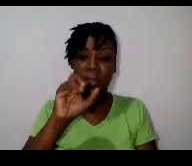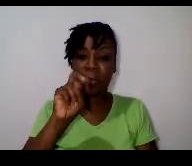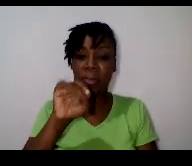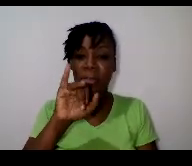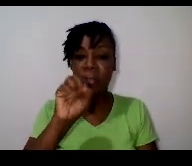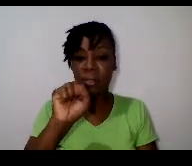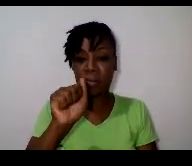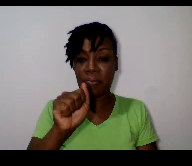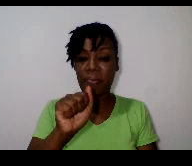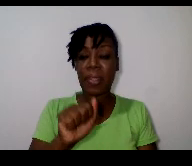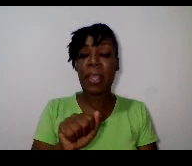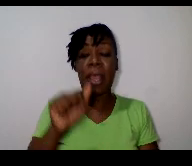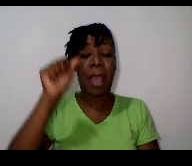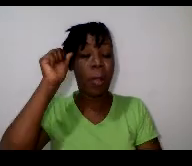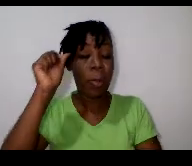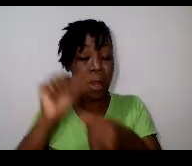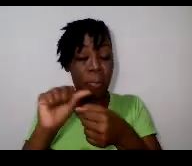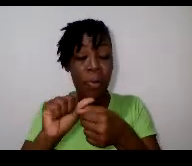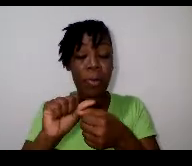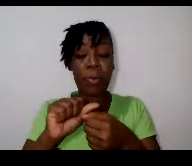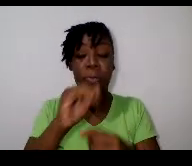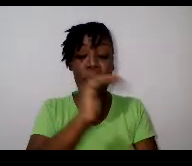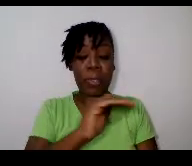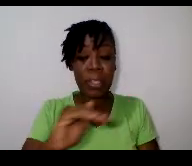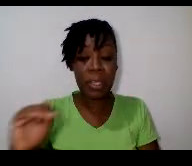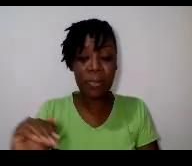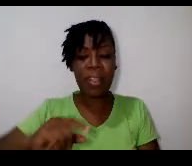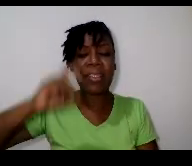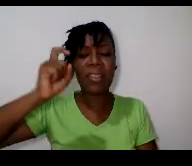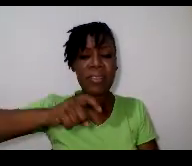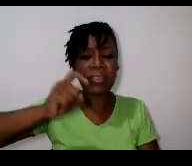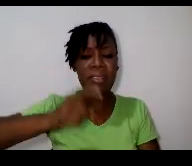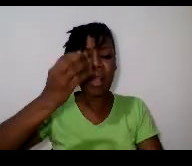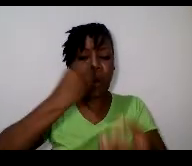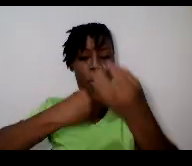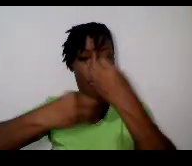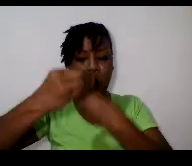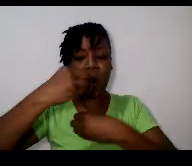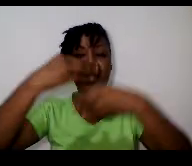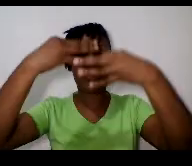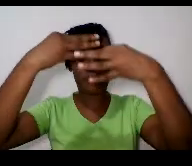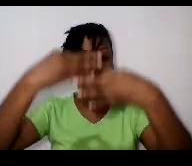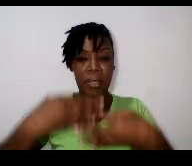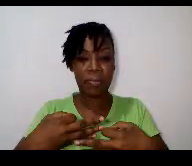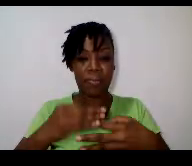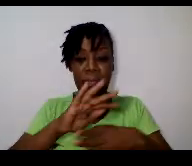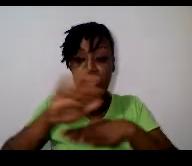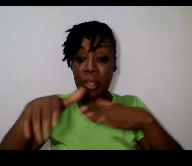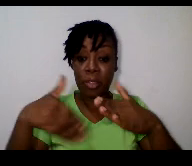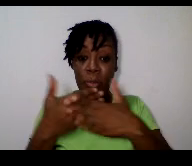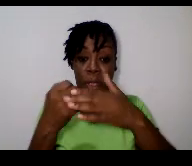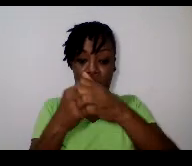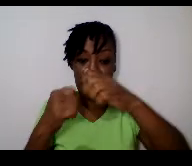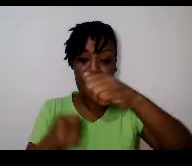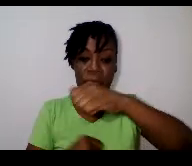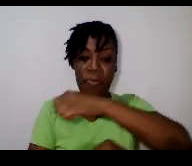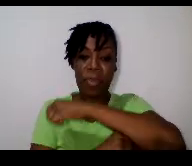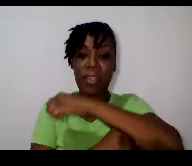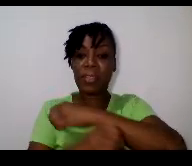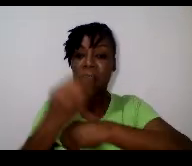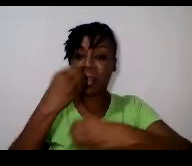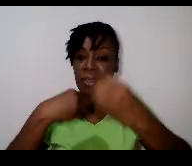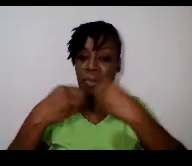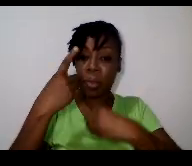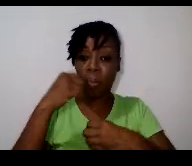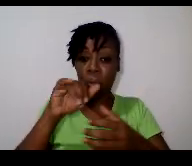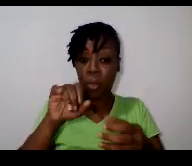las fuentes de alimentos, necesitan nutrirse de todas las fuentes de alimentos, y para eso viene el Ministerio de Educación, ha